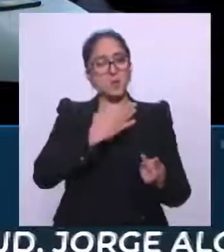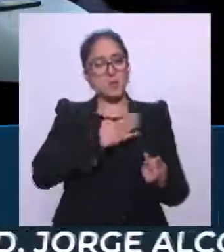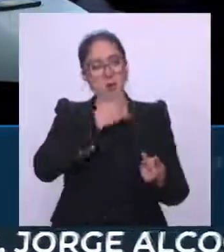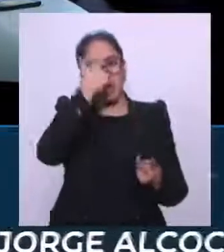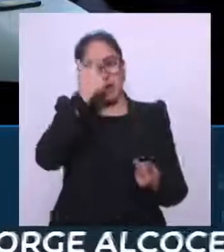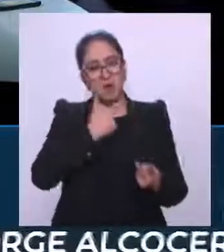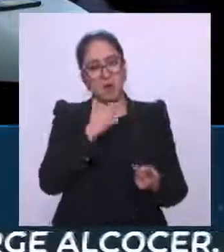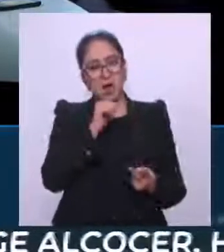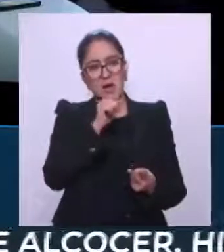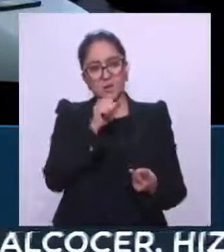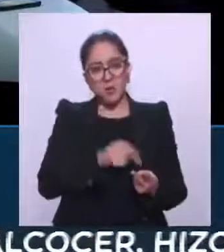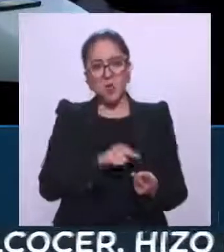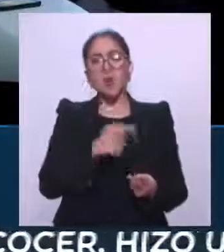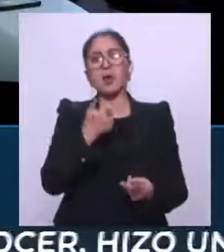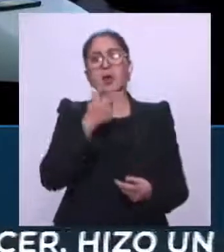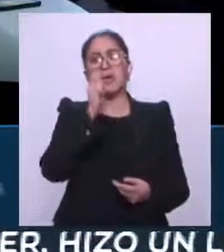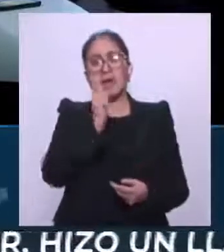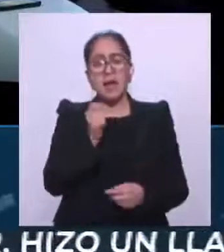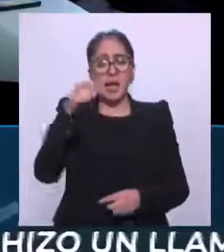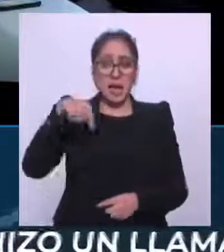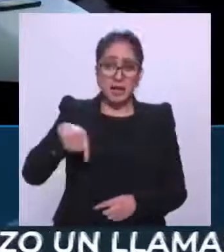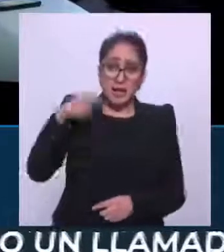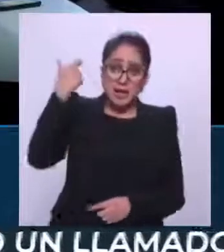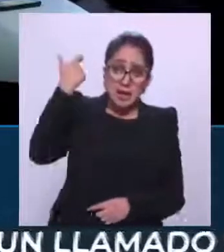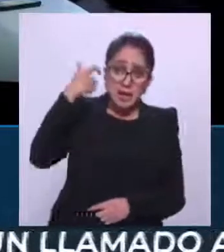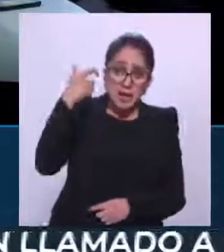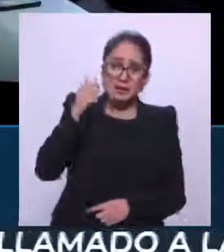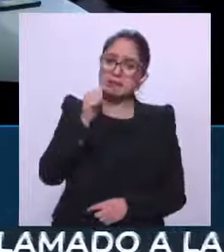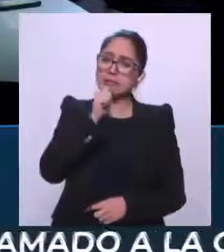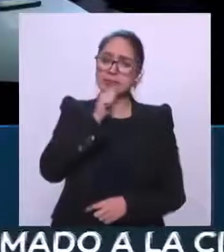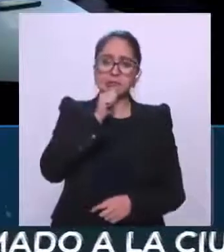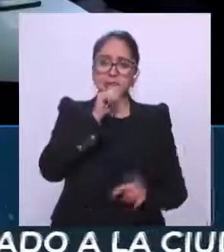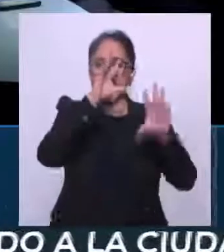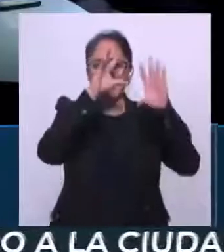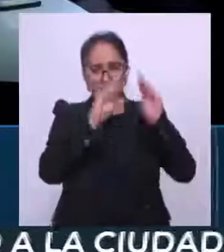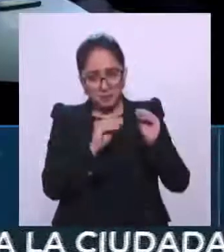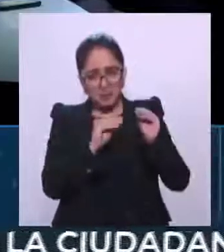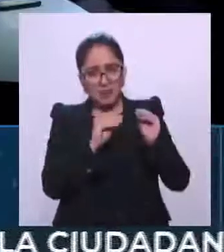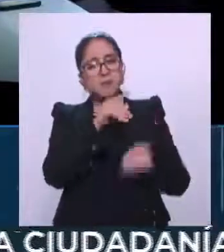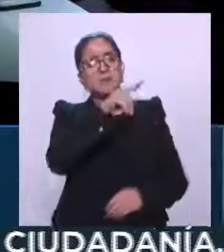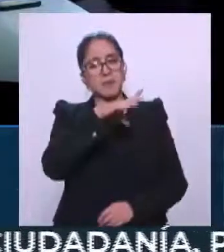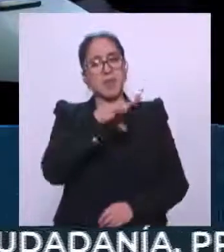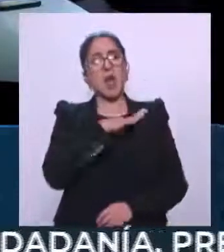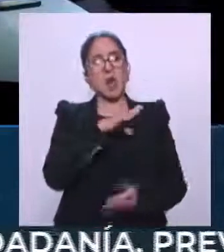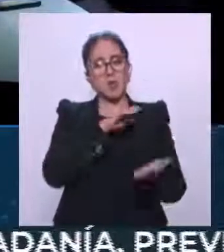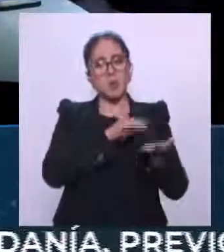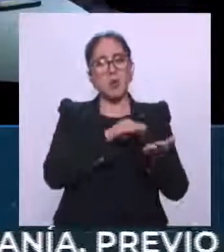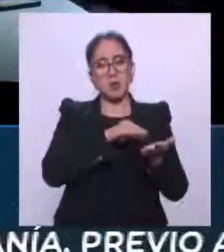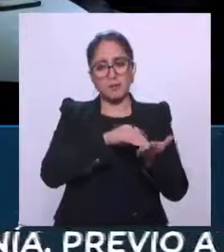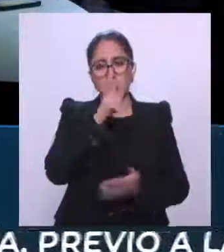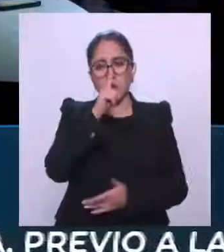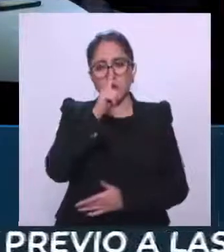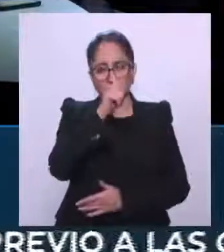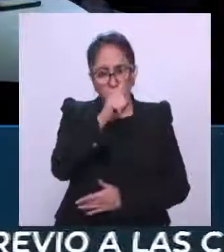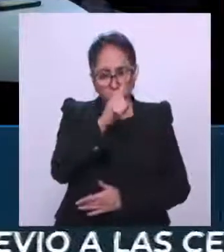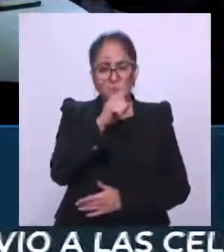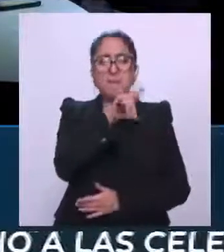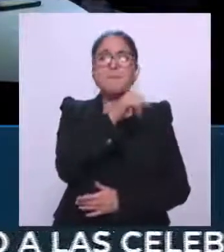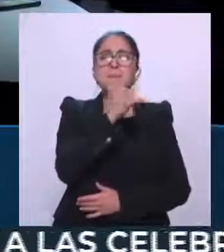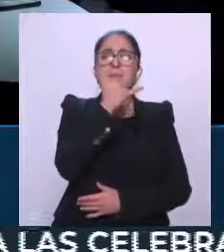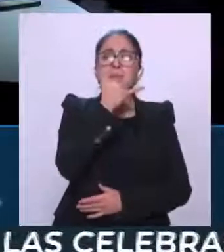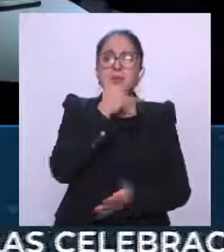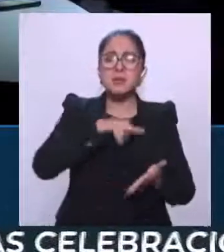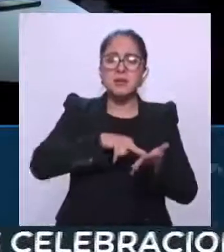sí, donde no nos llegó el apagón. Ahí sí tienen luz. Oiga, ingeniero, le voy a leer un comunicado que dio